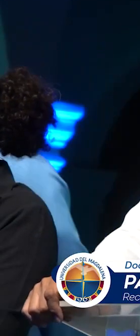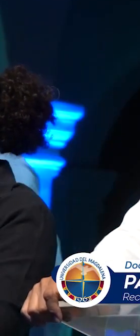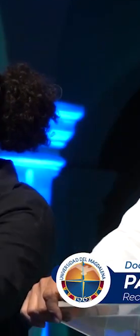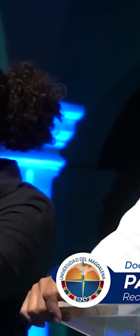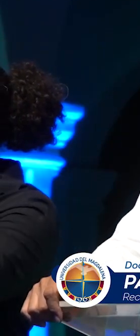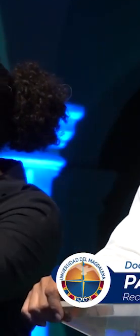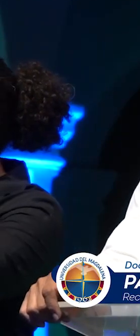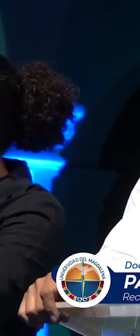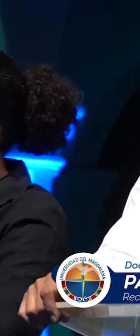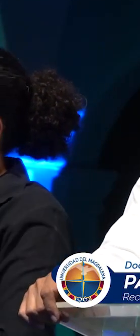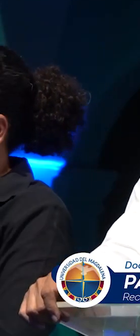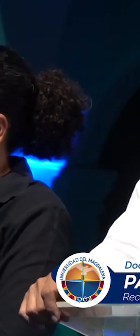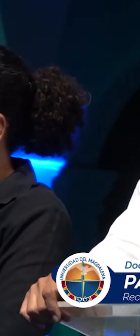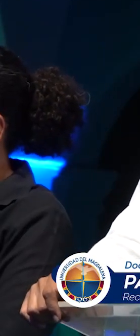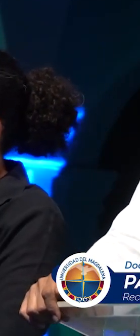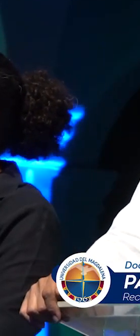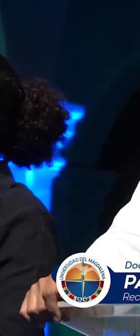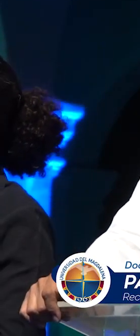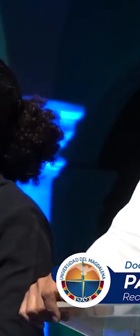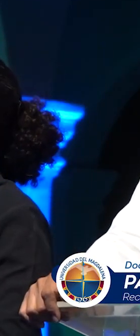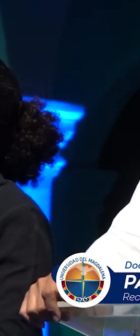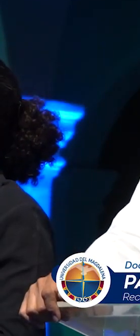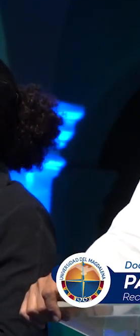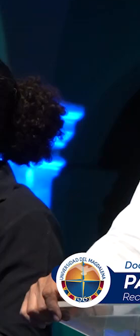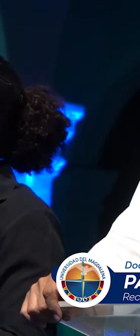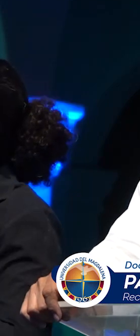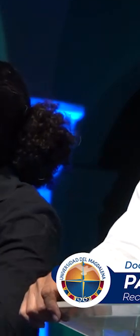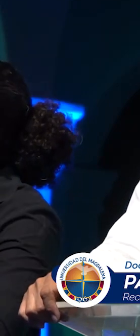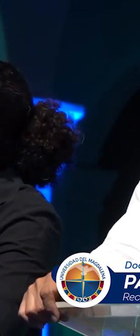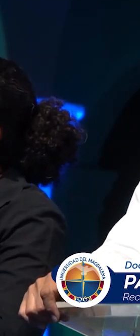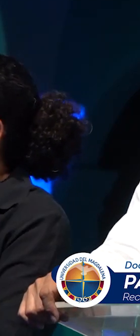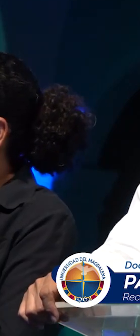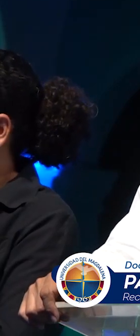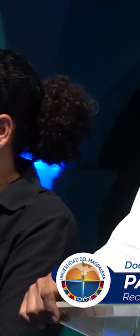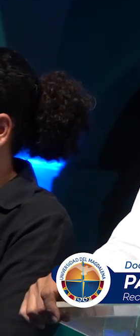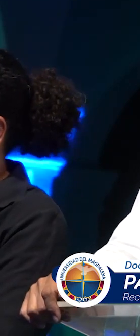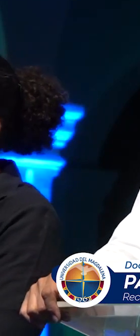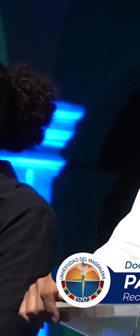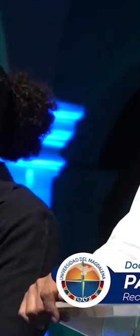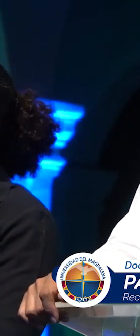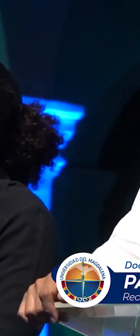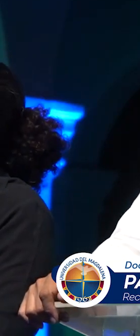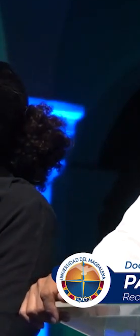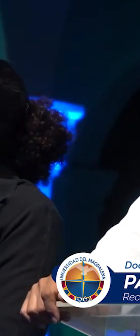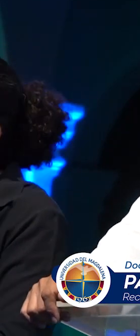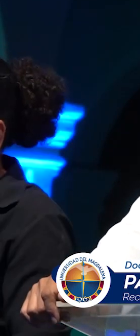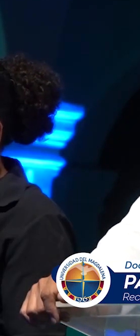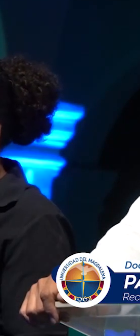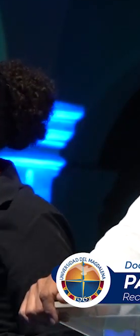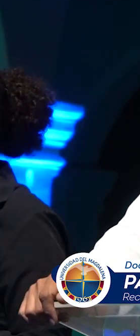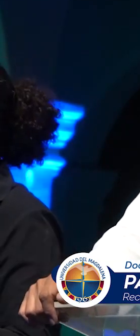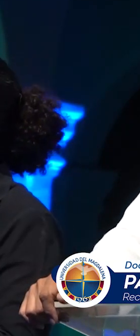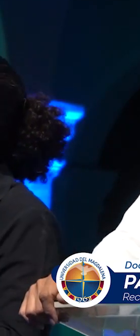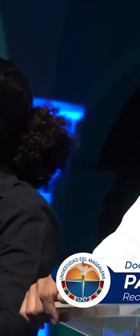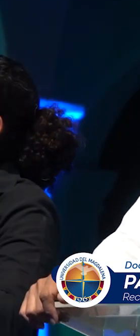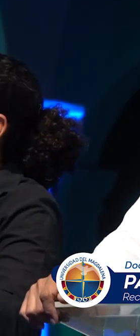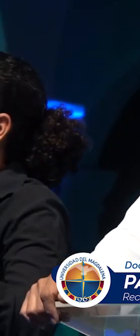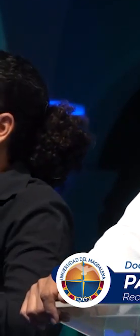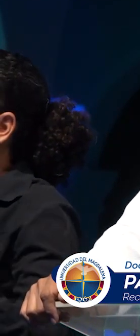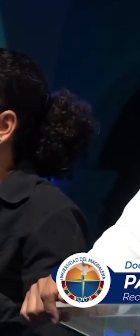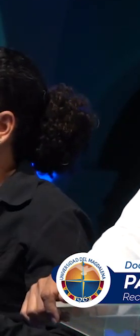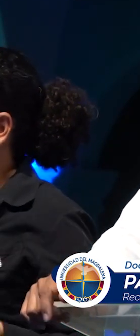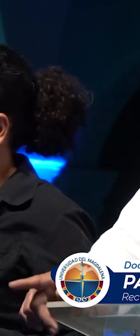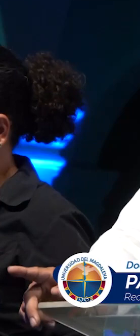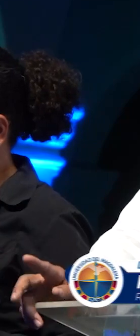no puedo mentir y no podía plagiar a ChatGPT, pero lo sorprendente fue que más de la mitad del auditorio me aplaudió, y algunos hasta lloraron, pero además